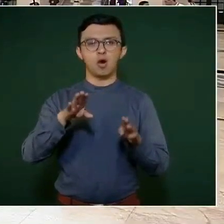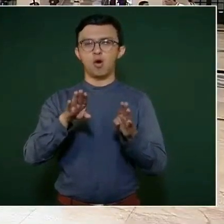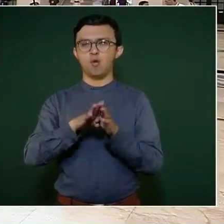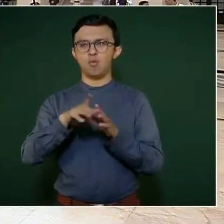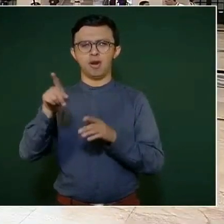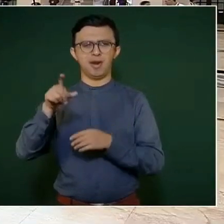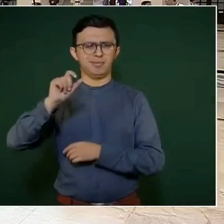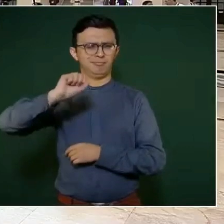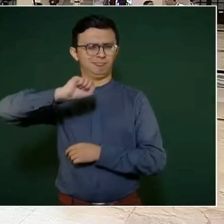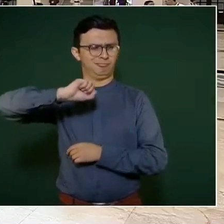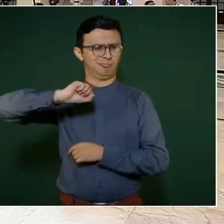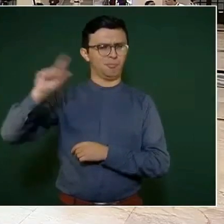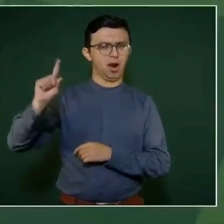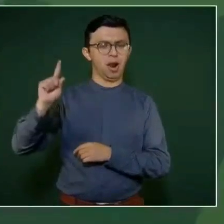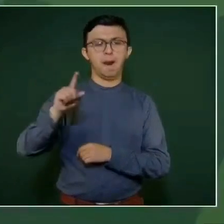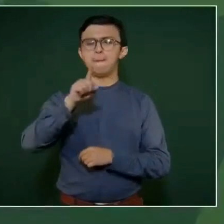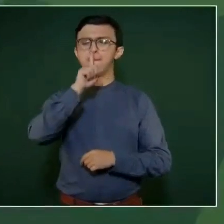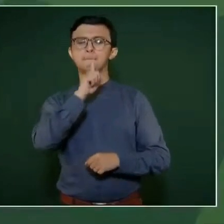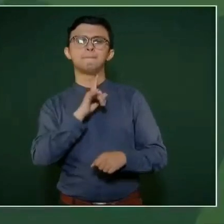simulación.